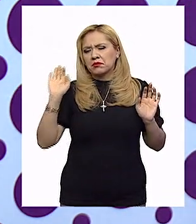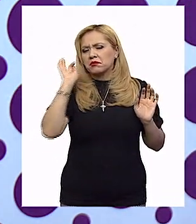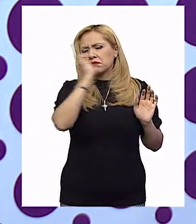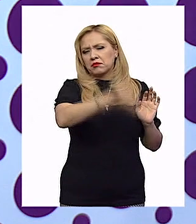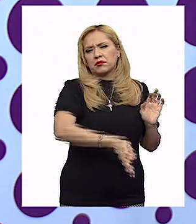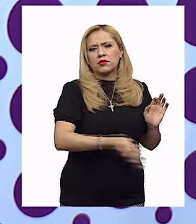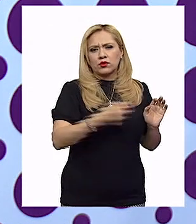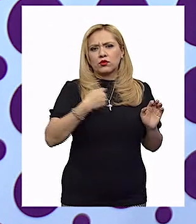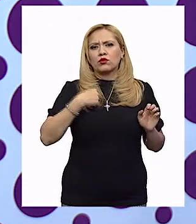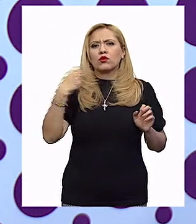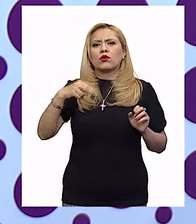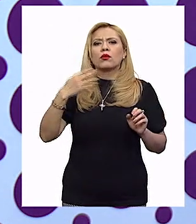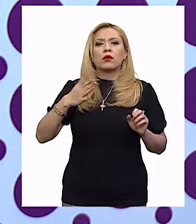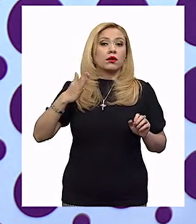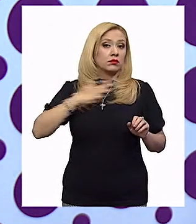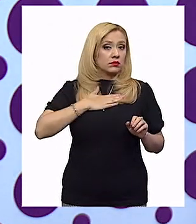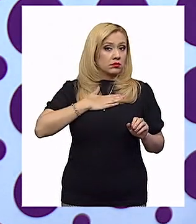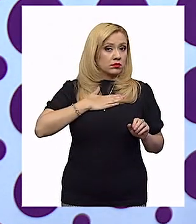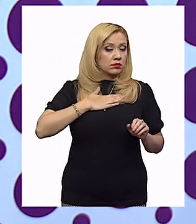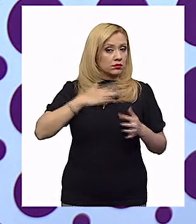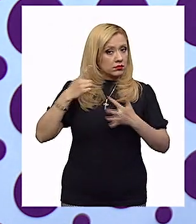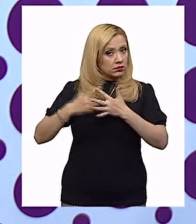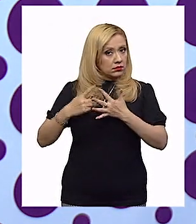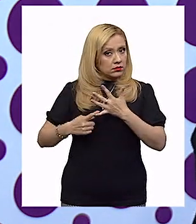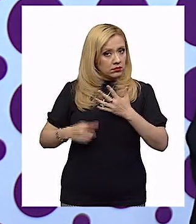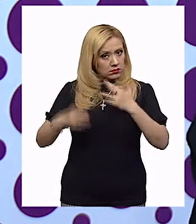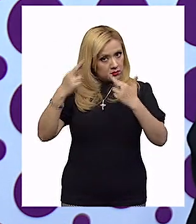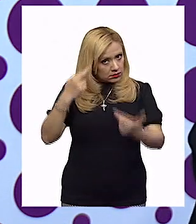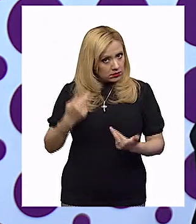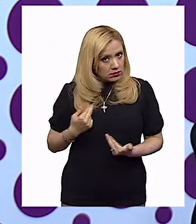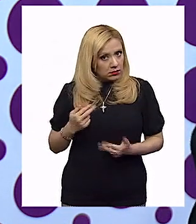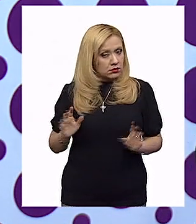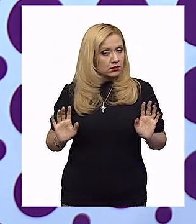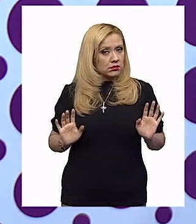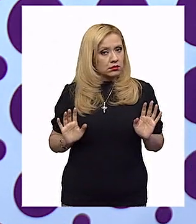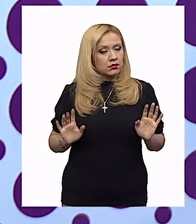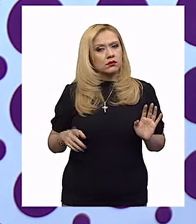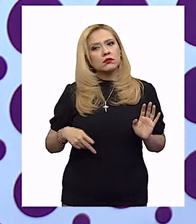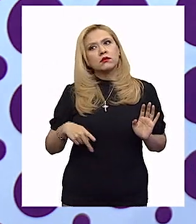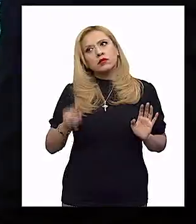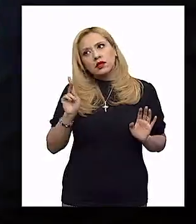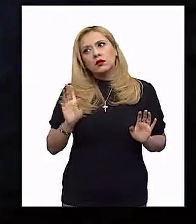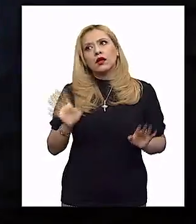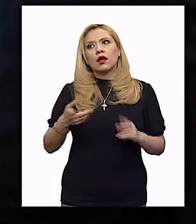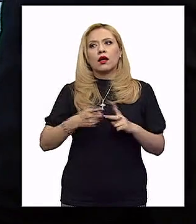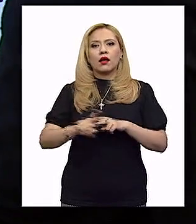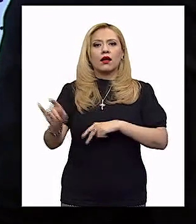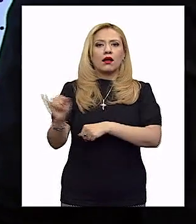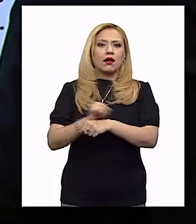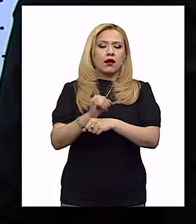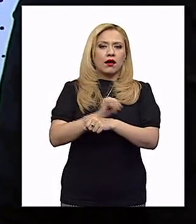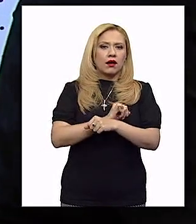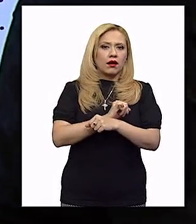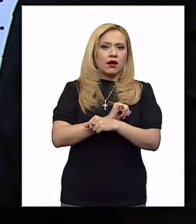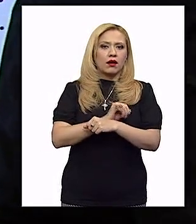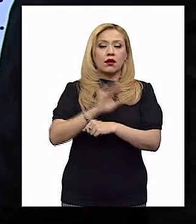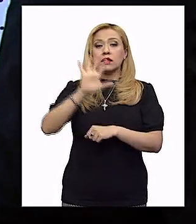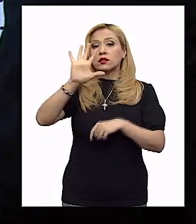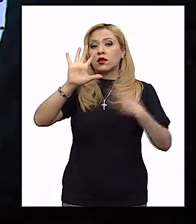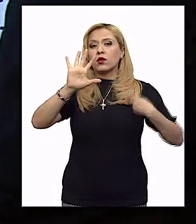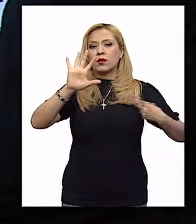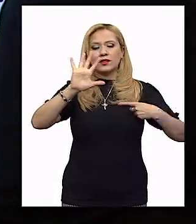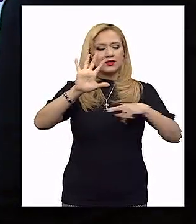quién soy, bajo mis condiciones. O resulta que, porque ha iniciado una investigación y esto lo sabíamos solo 5